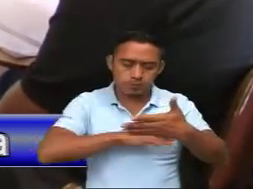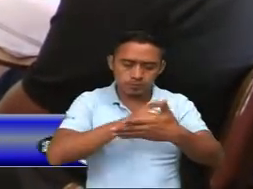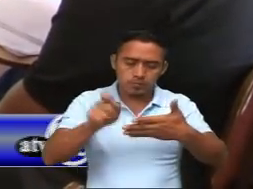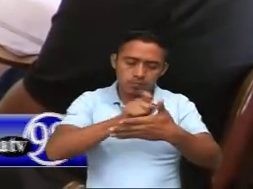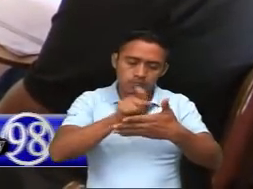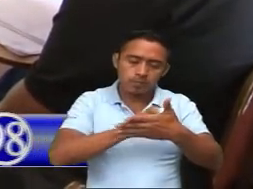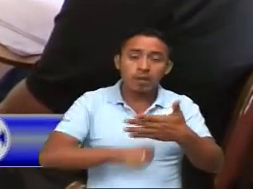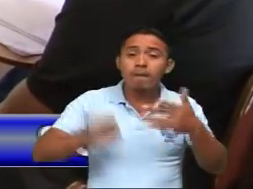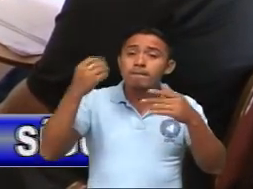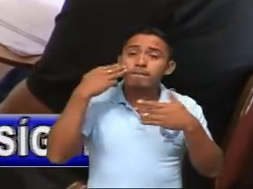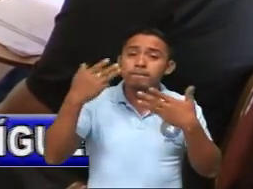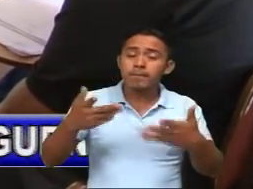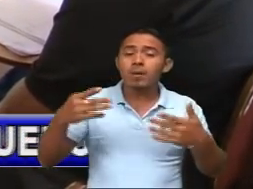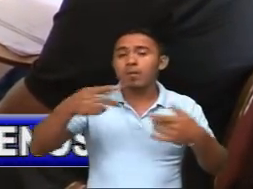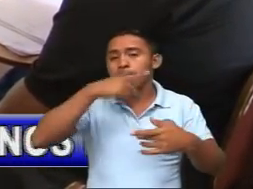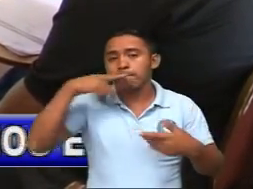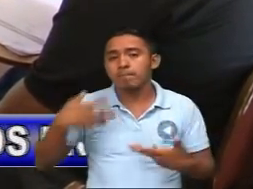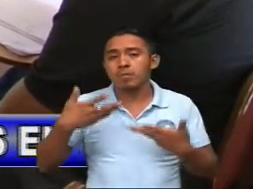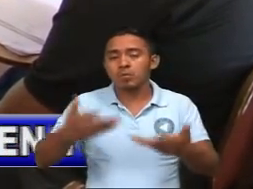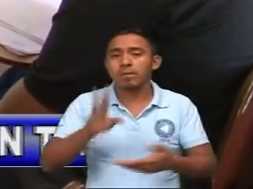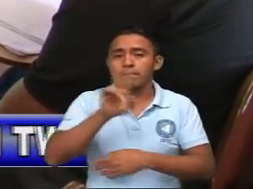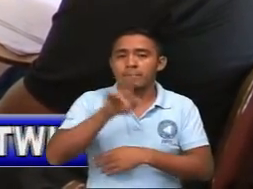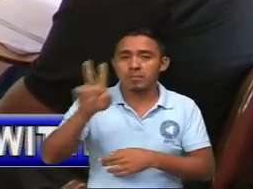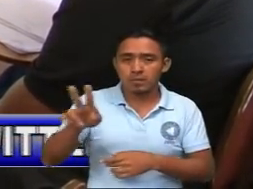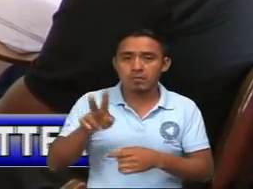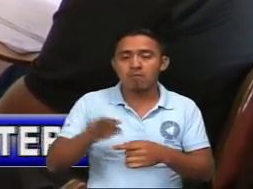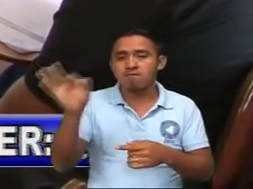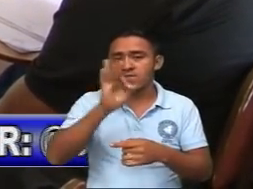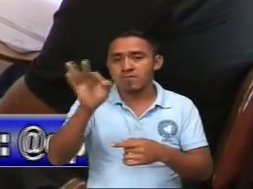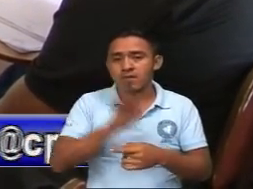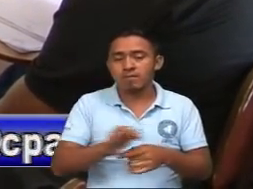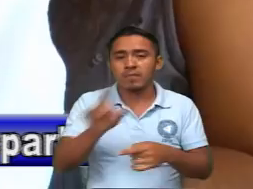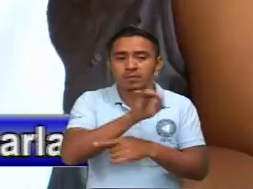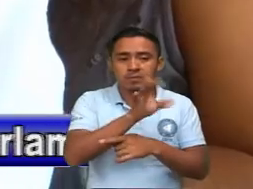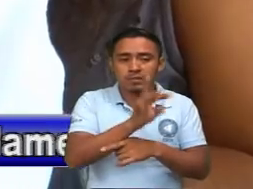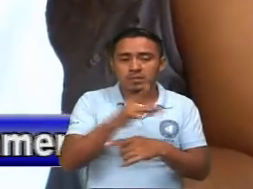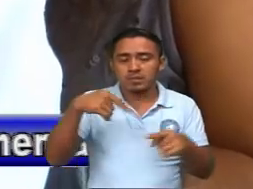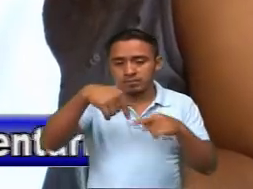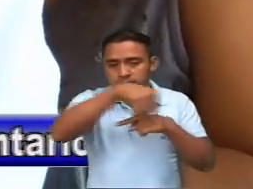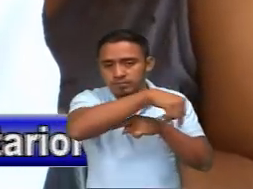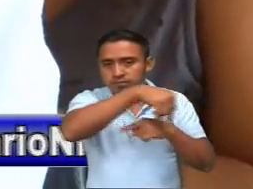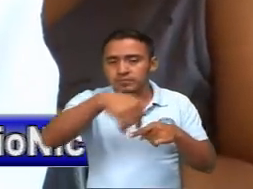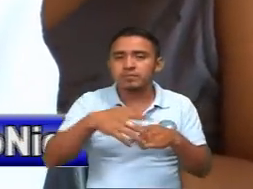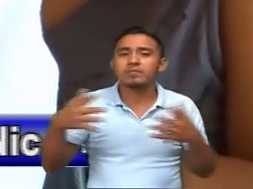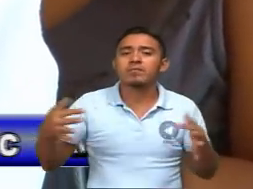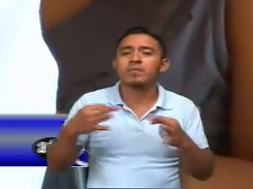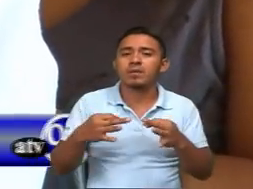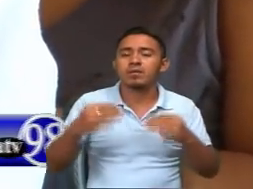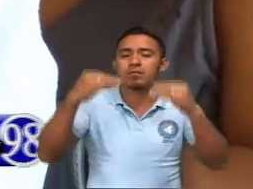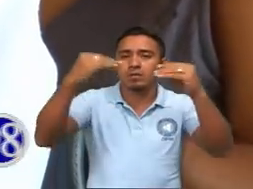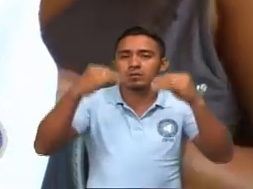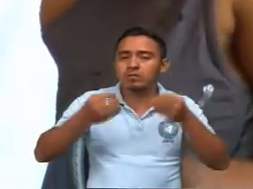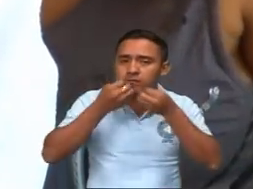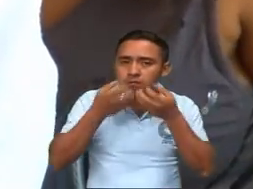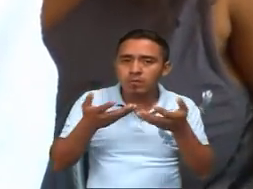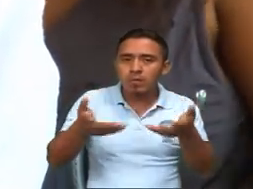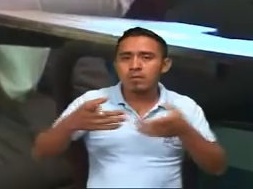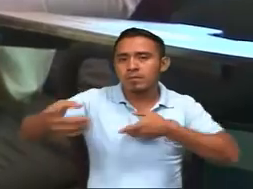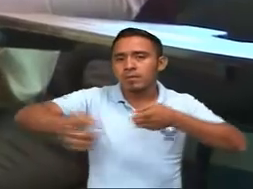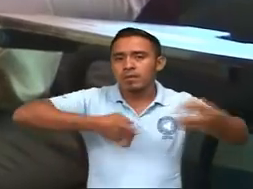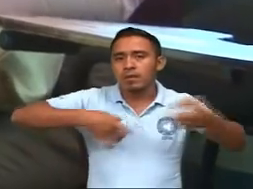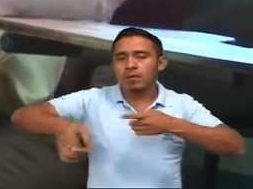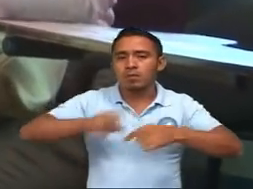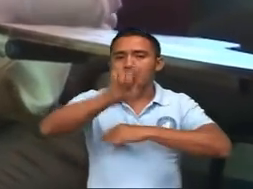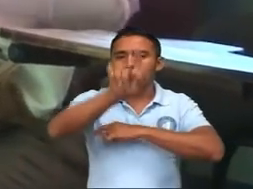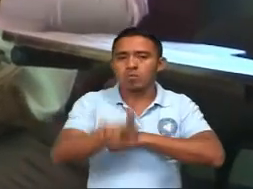mayo y junio, basados en las 22 rutas educativas y 15 líneas de trabajo de educación, aseguró la delegada del